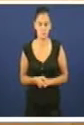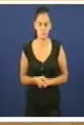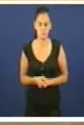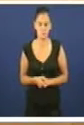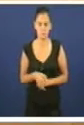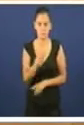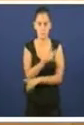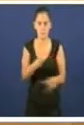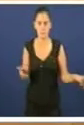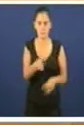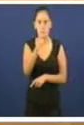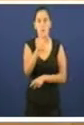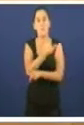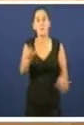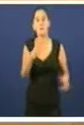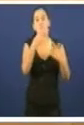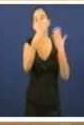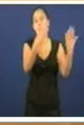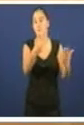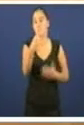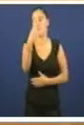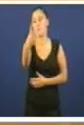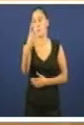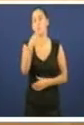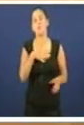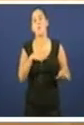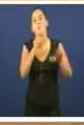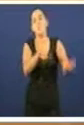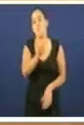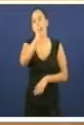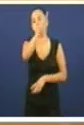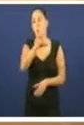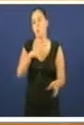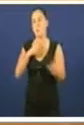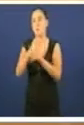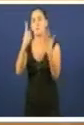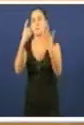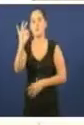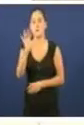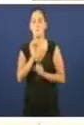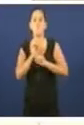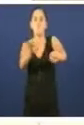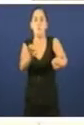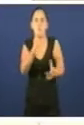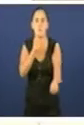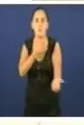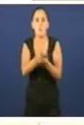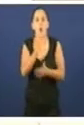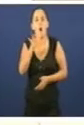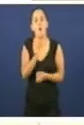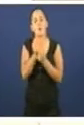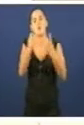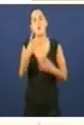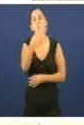Presentes na Cámara 72 votos afirmativos doce votos en contra sesenta queda reseitada esta enmenda. votamos a enmenda número cuarenta e dos